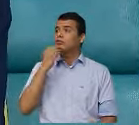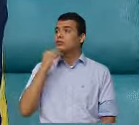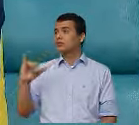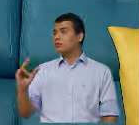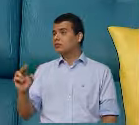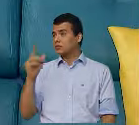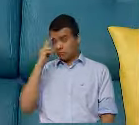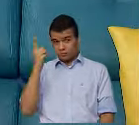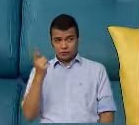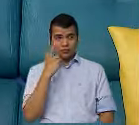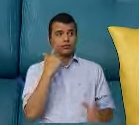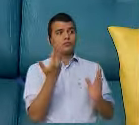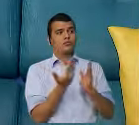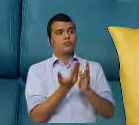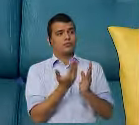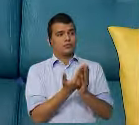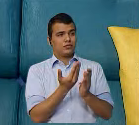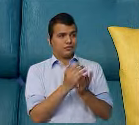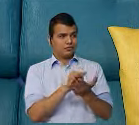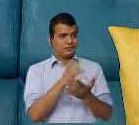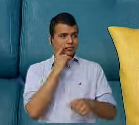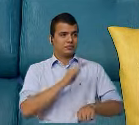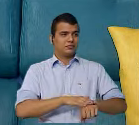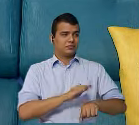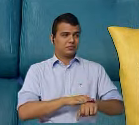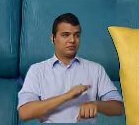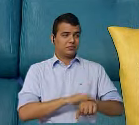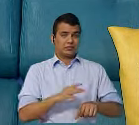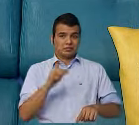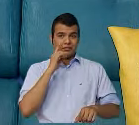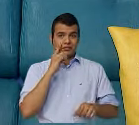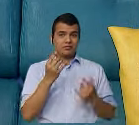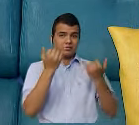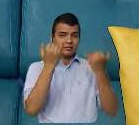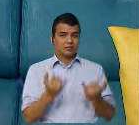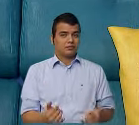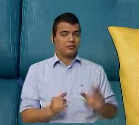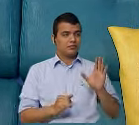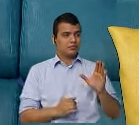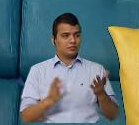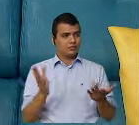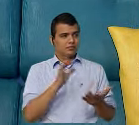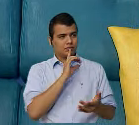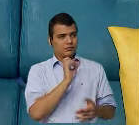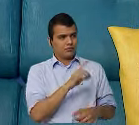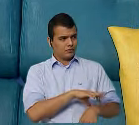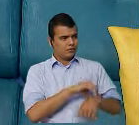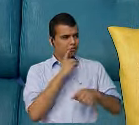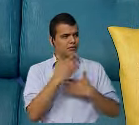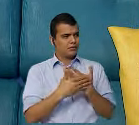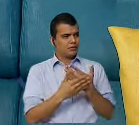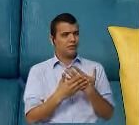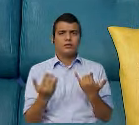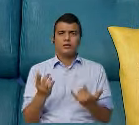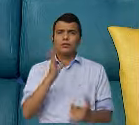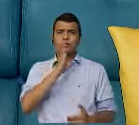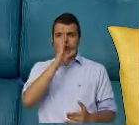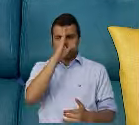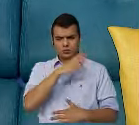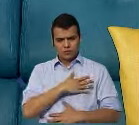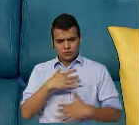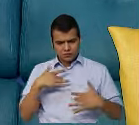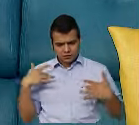ver es si está comprobado o no científicamente esa teoría que usted nos acaba de decir. Doctora Marcela, usted hace algunos minutos nos hablaba también de los hábitos de vida saludables,